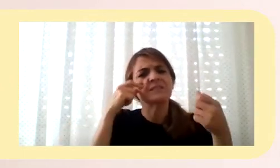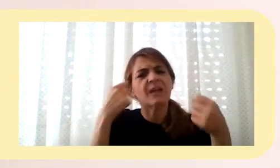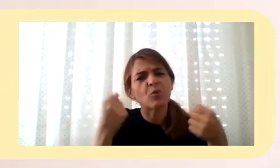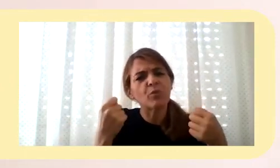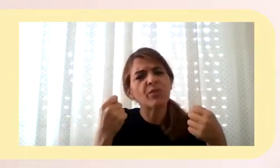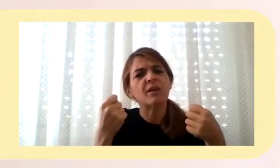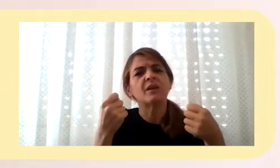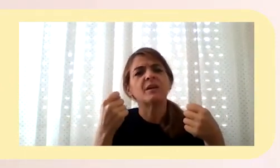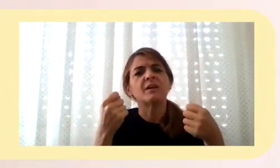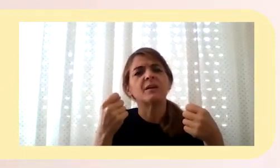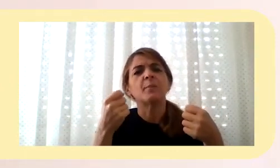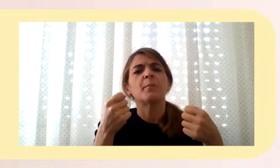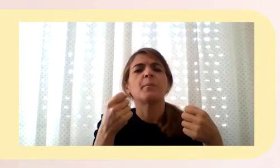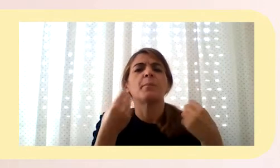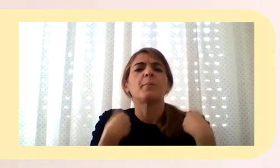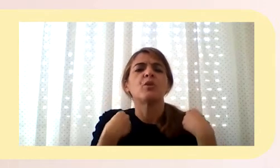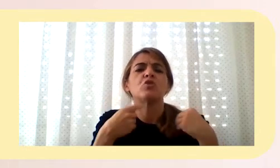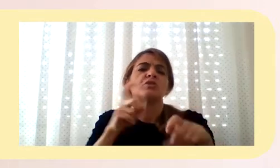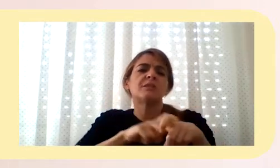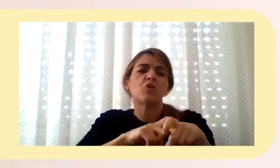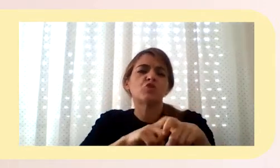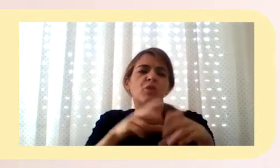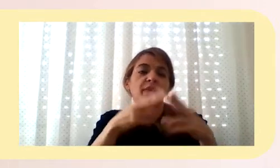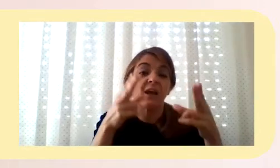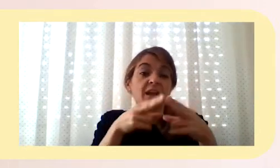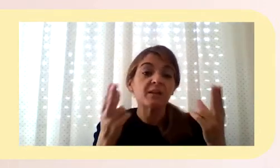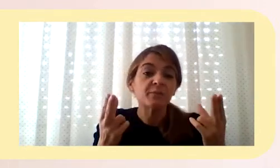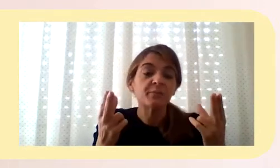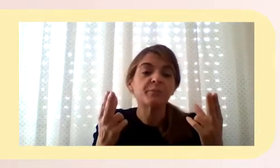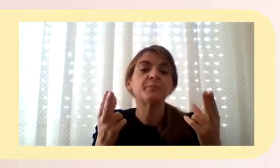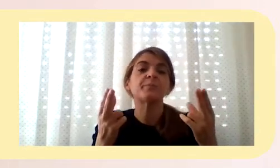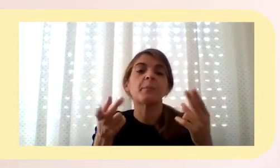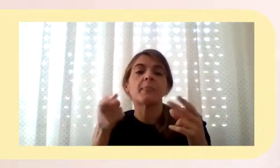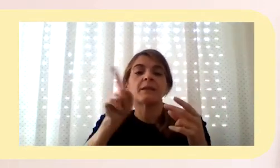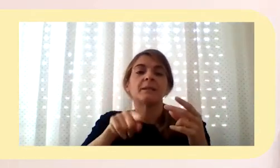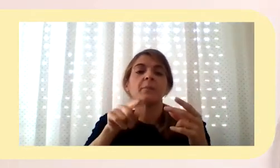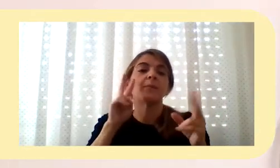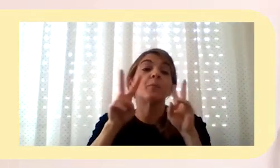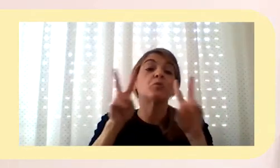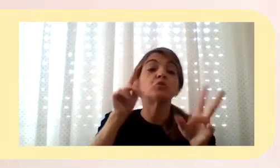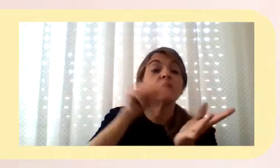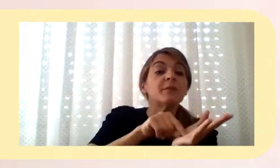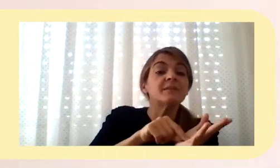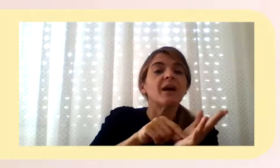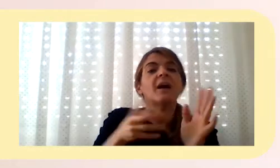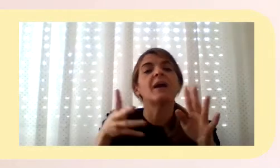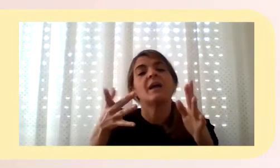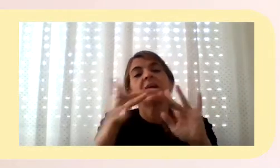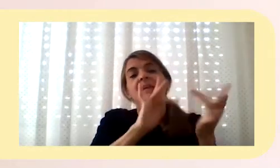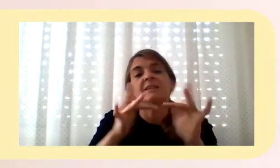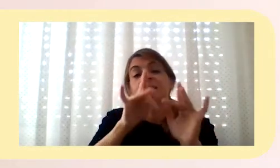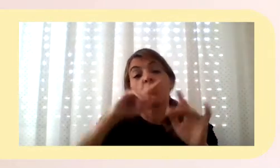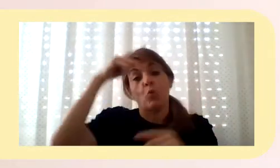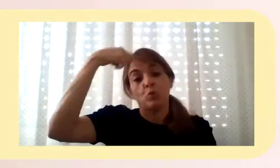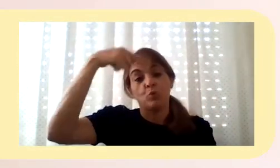biopsicosocial, y al que debe aplicarse la perspectiva de género, y debe aplicarse también una perspectiva intercultural. En el ámbito de la